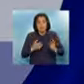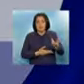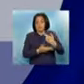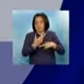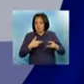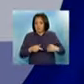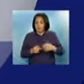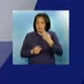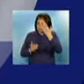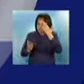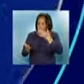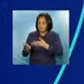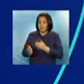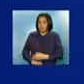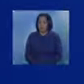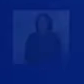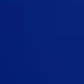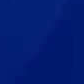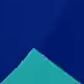regresar.